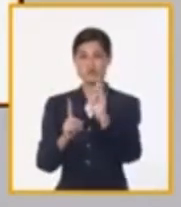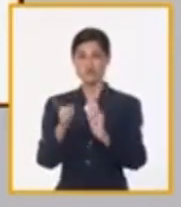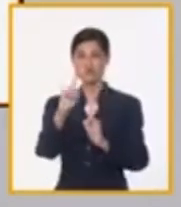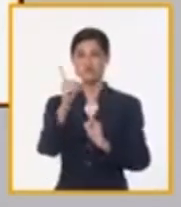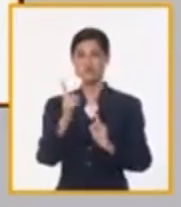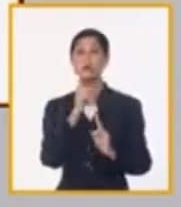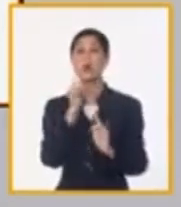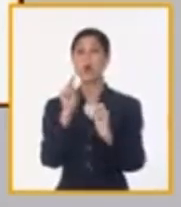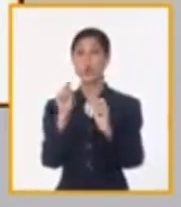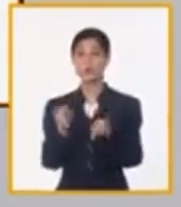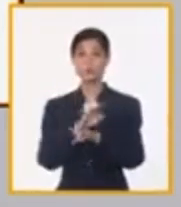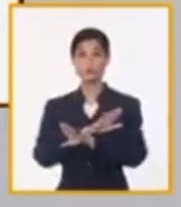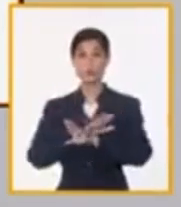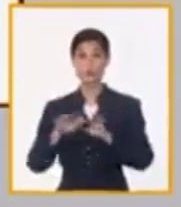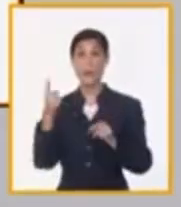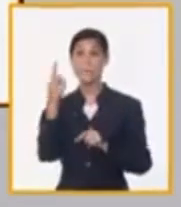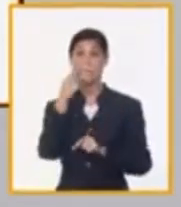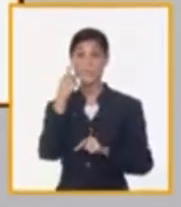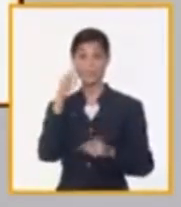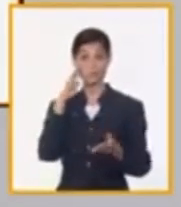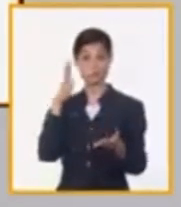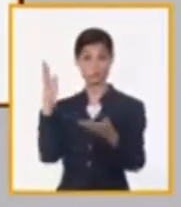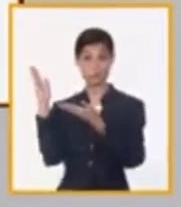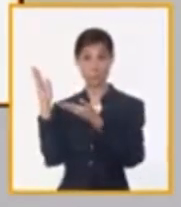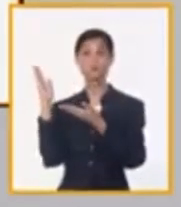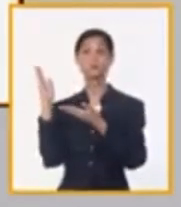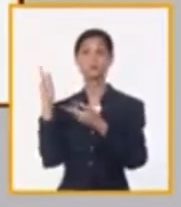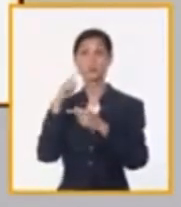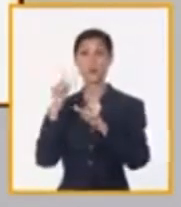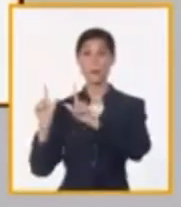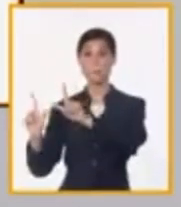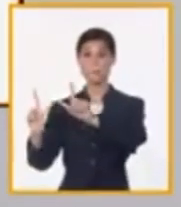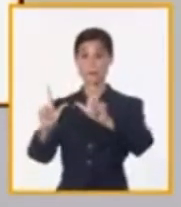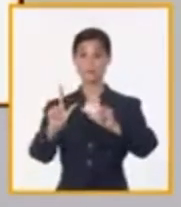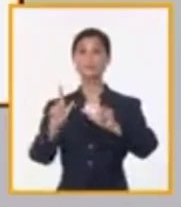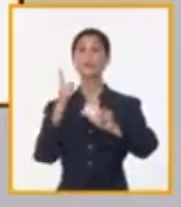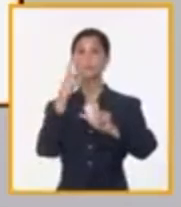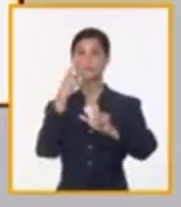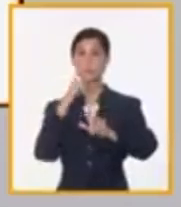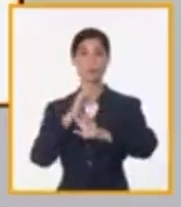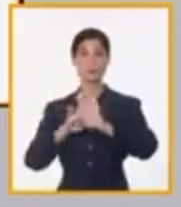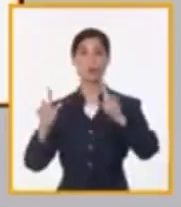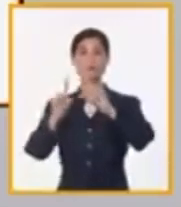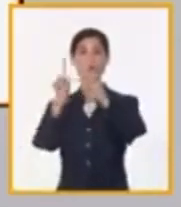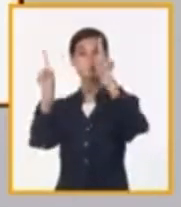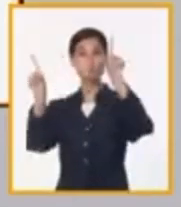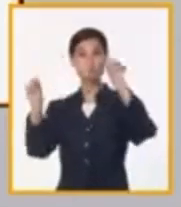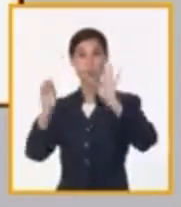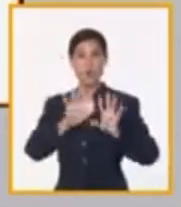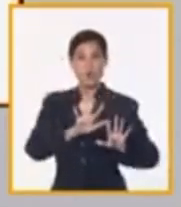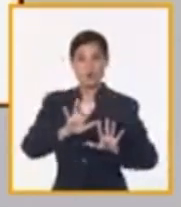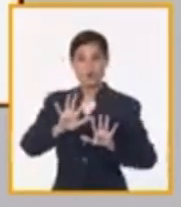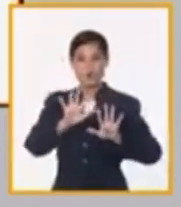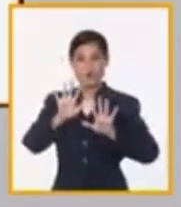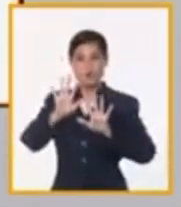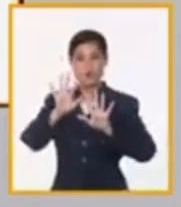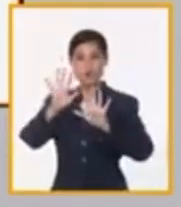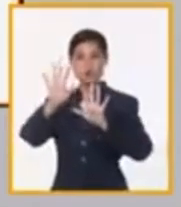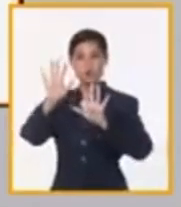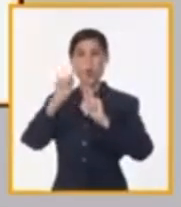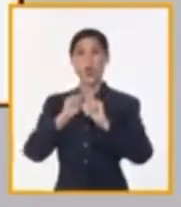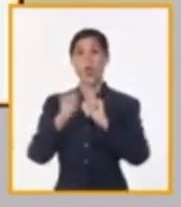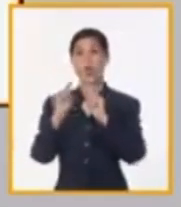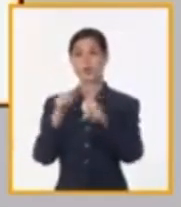se han organizado mejor en las últimas 12 horas según el inmed en los próximos días las condiciones serán